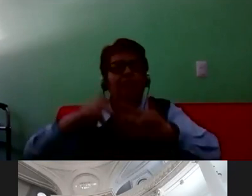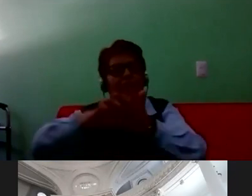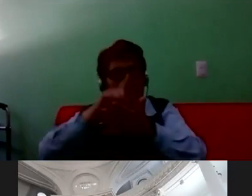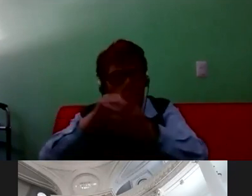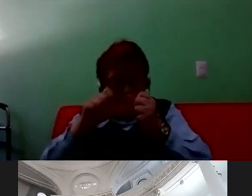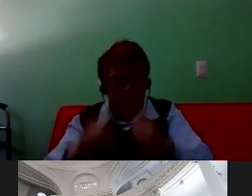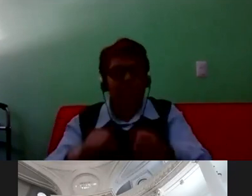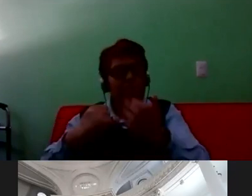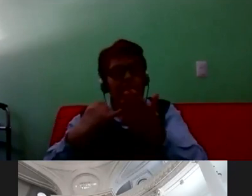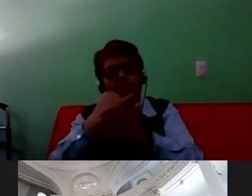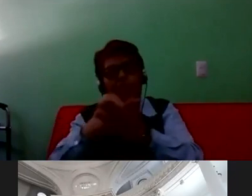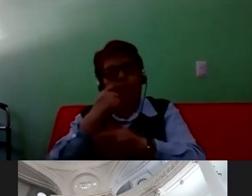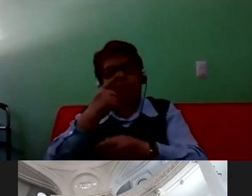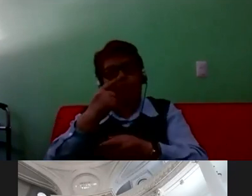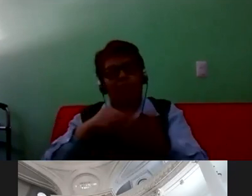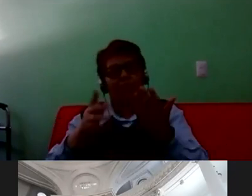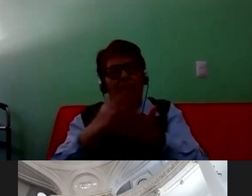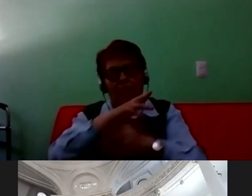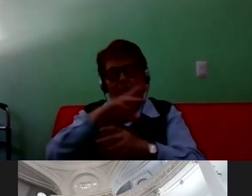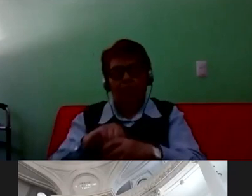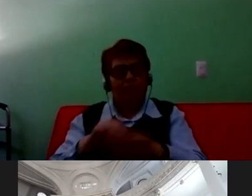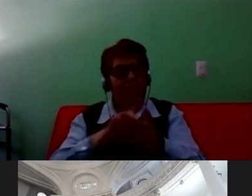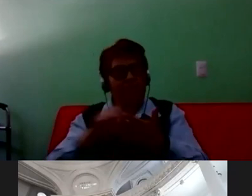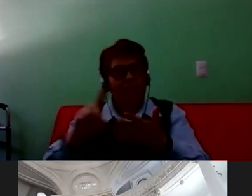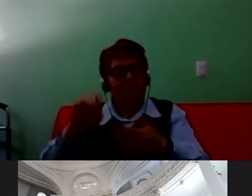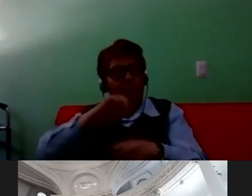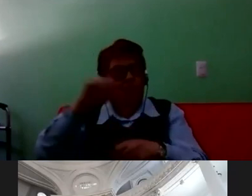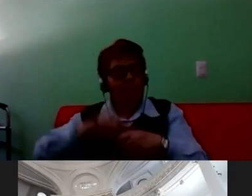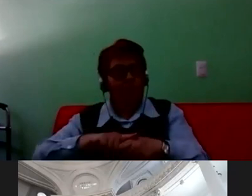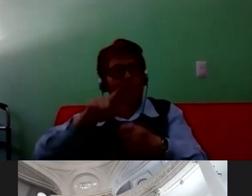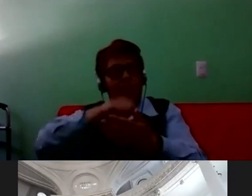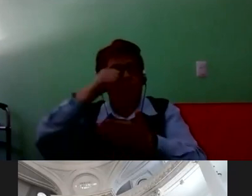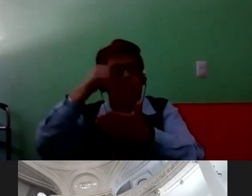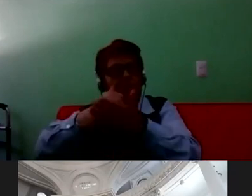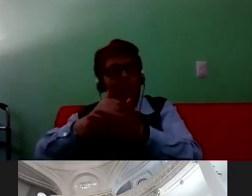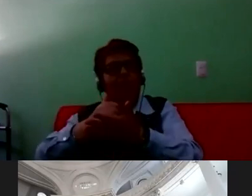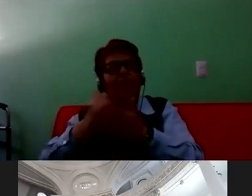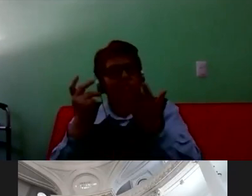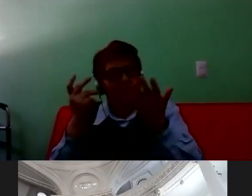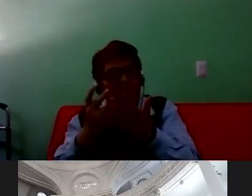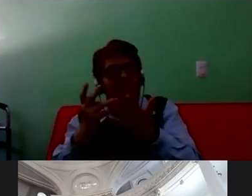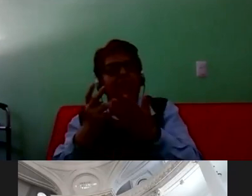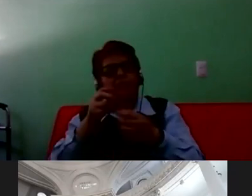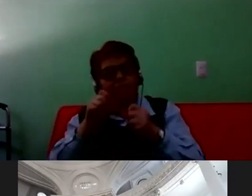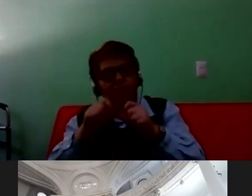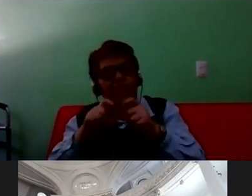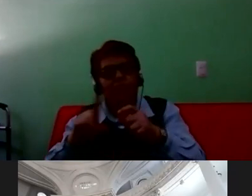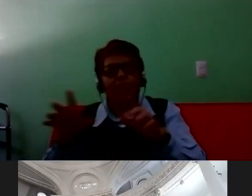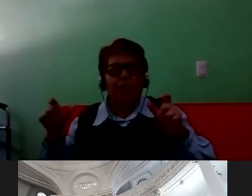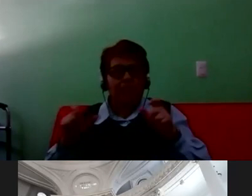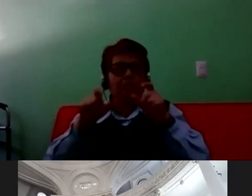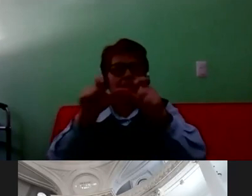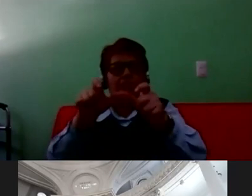sólida para el goce pleno de sus derechos culturales en una ciudad que celebra su existencia y la protege.